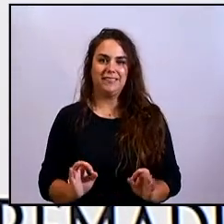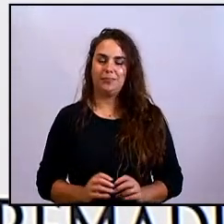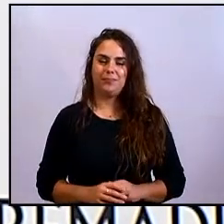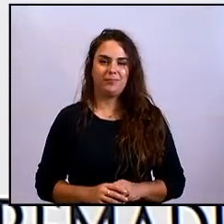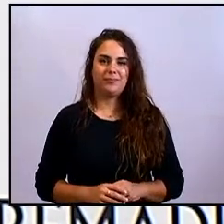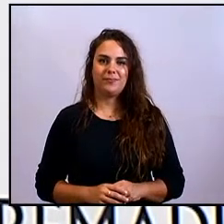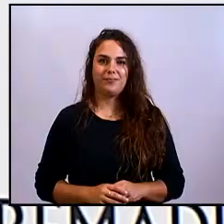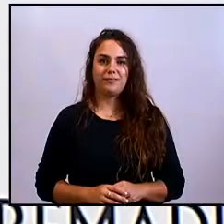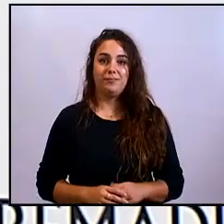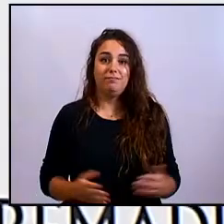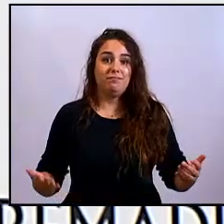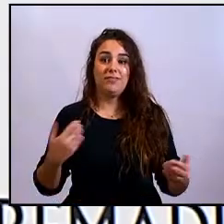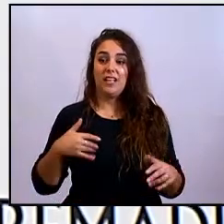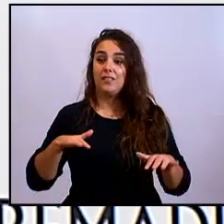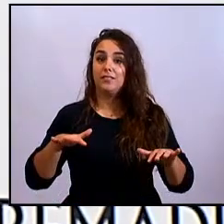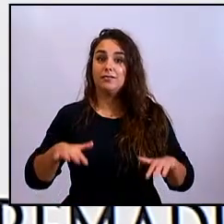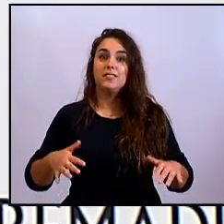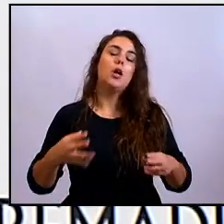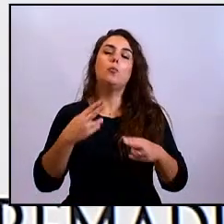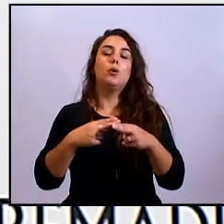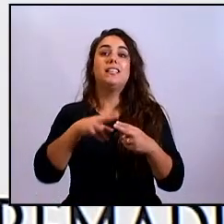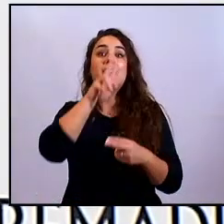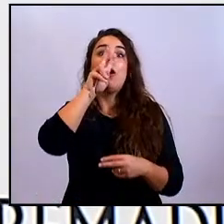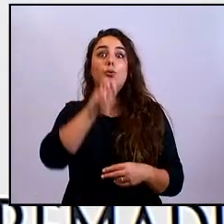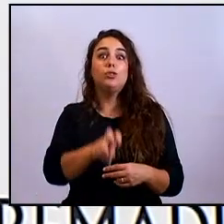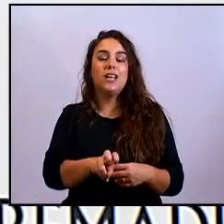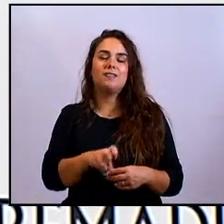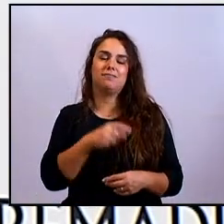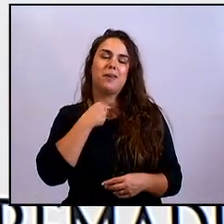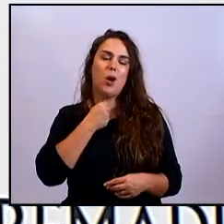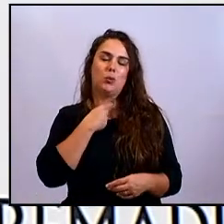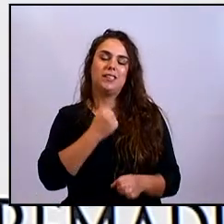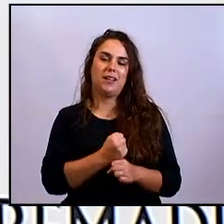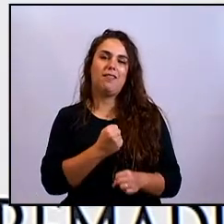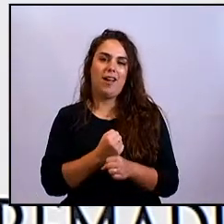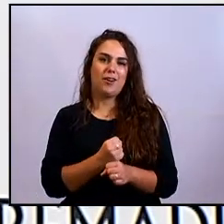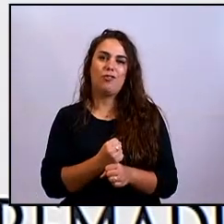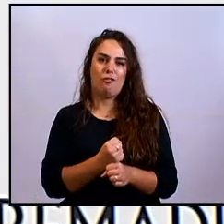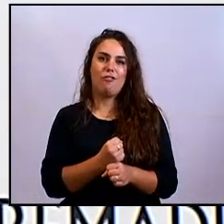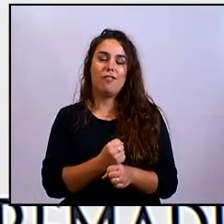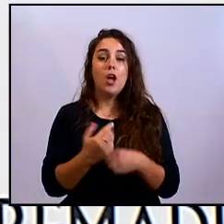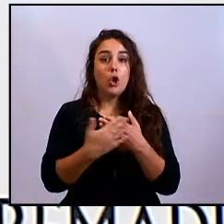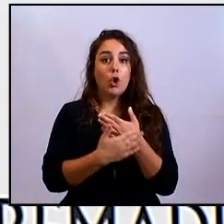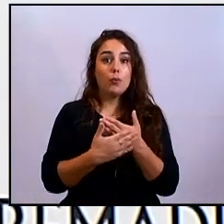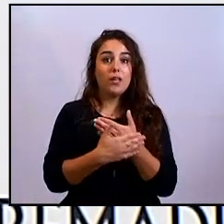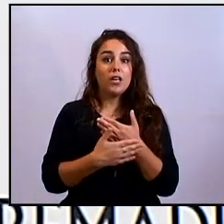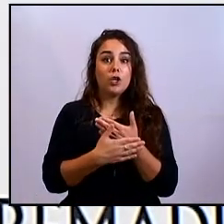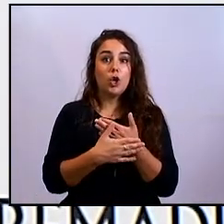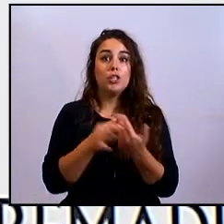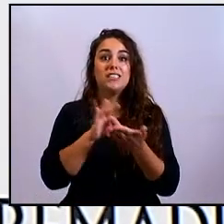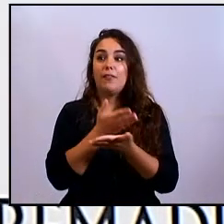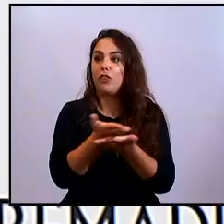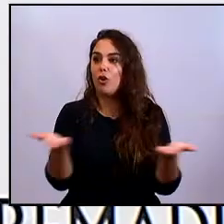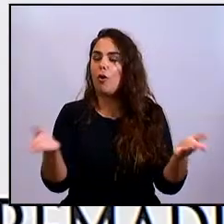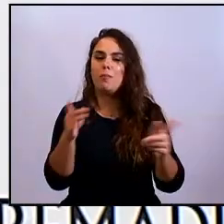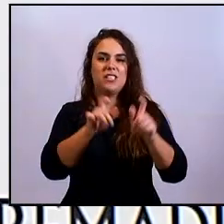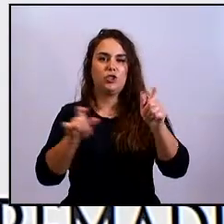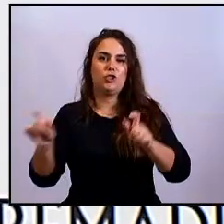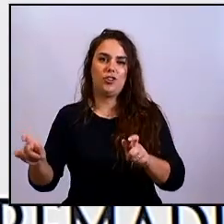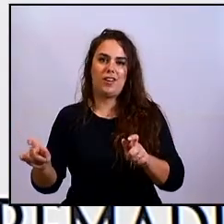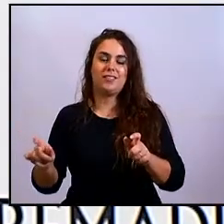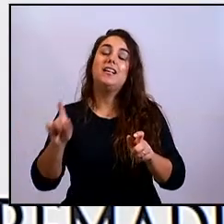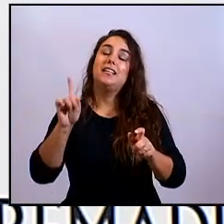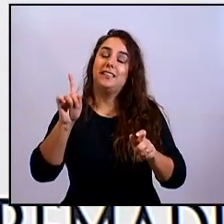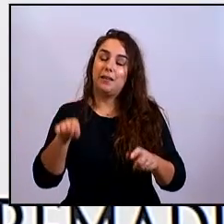Nos hemos quedado a vivir en la política útil, con un Gobierno que está al servicio de las personas y, por supuesto, está